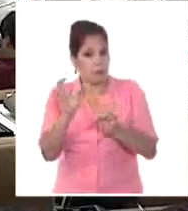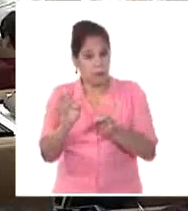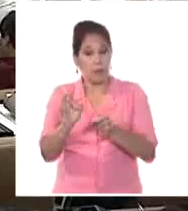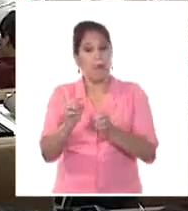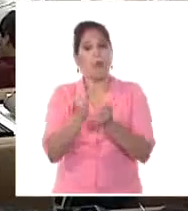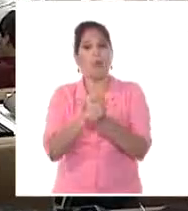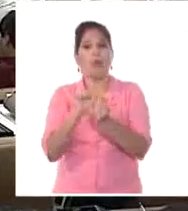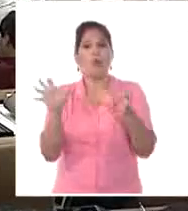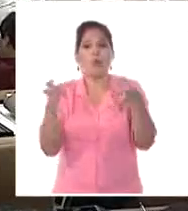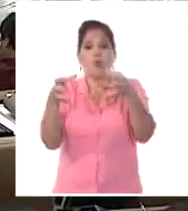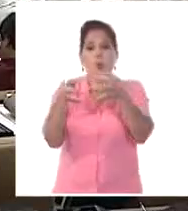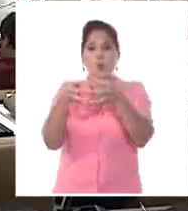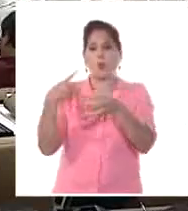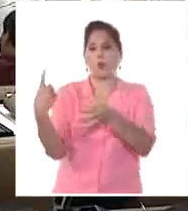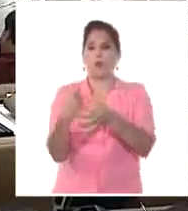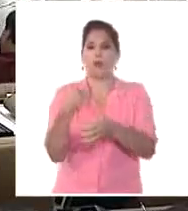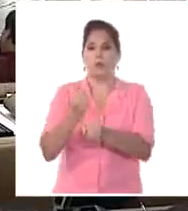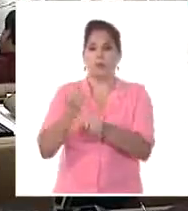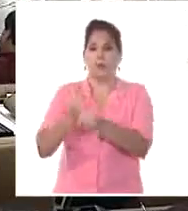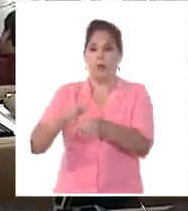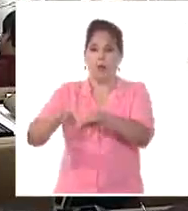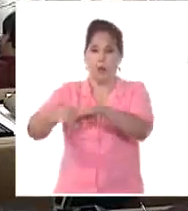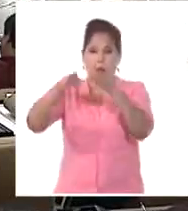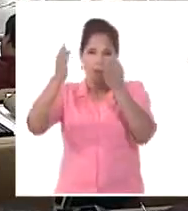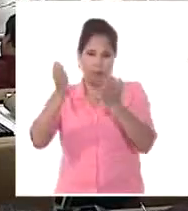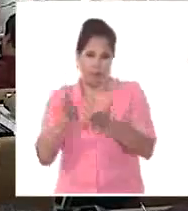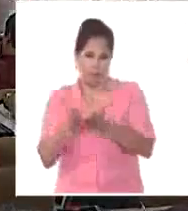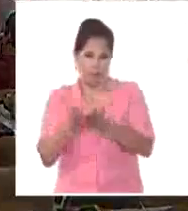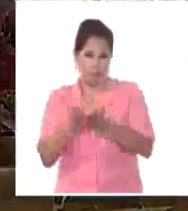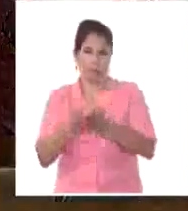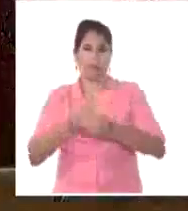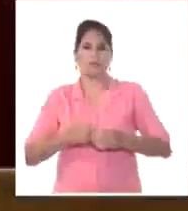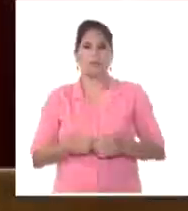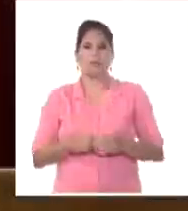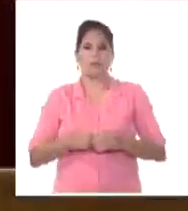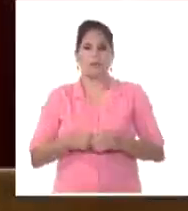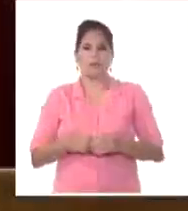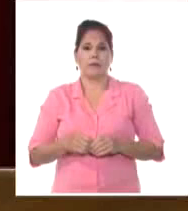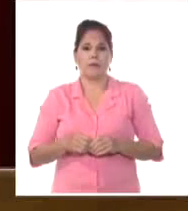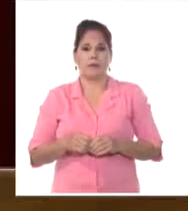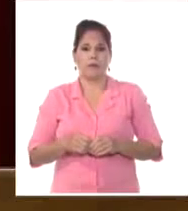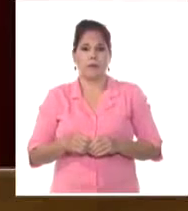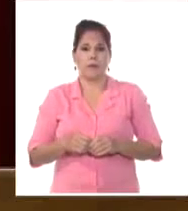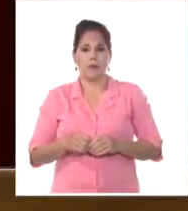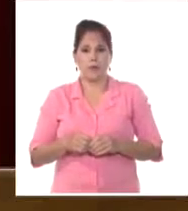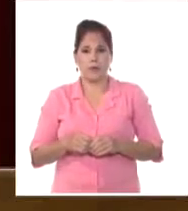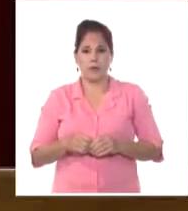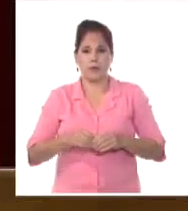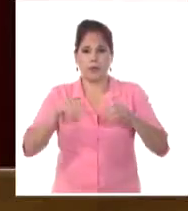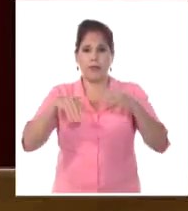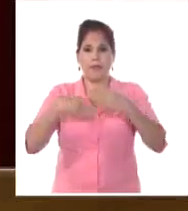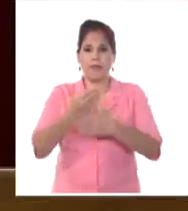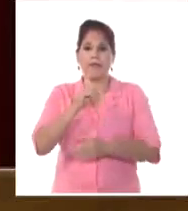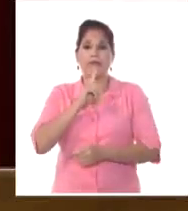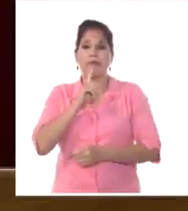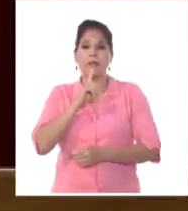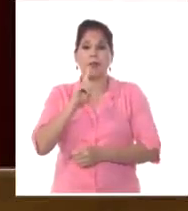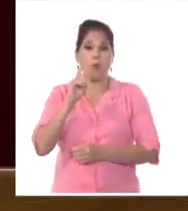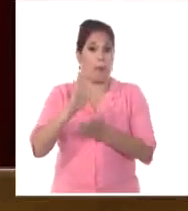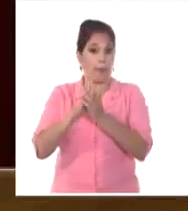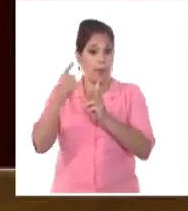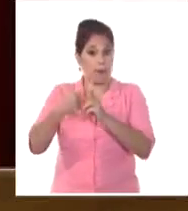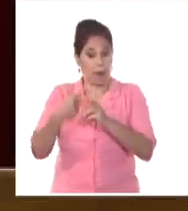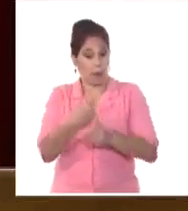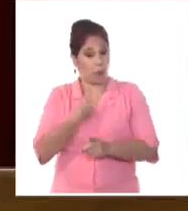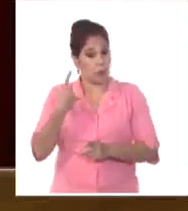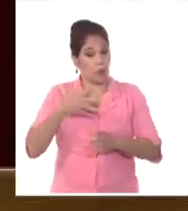la unidad de todos los trabajadores del mundo en pos de su emancipación. Será el viernes 5 de mayo cuando estemos